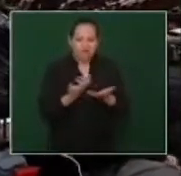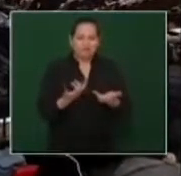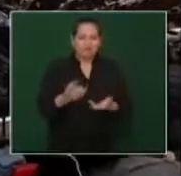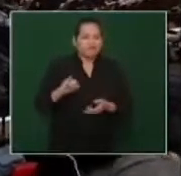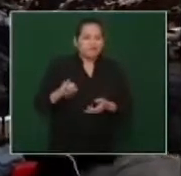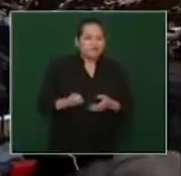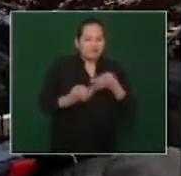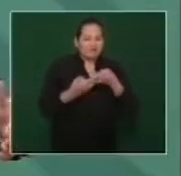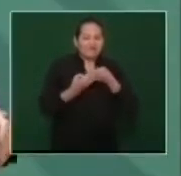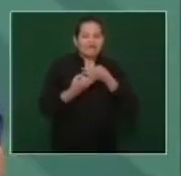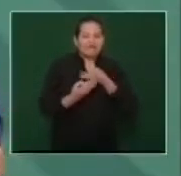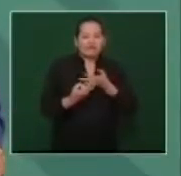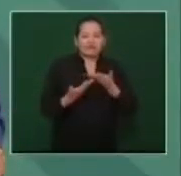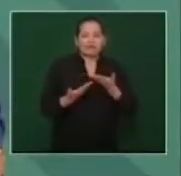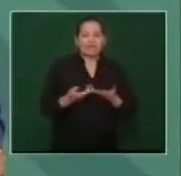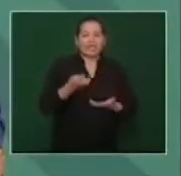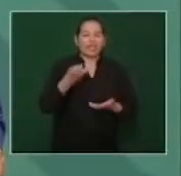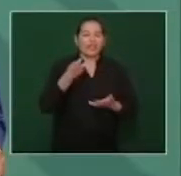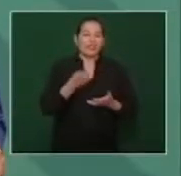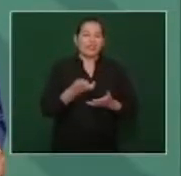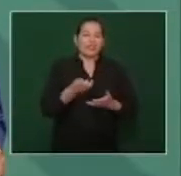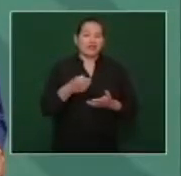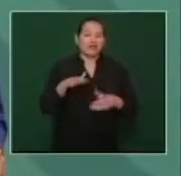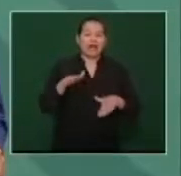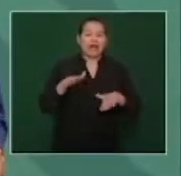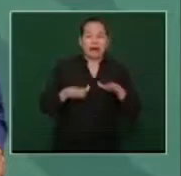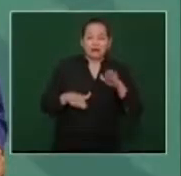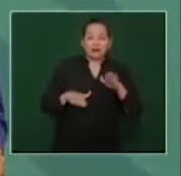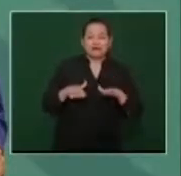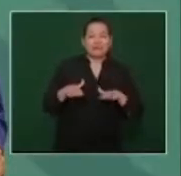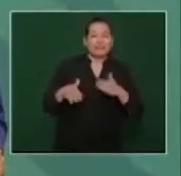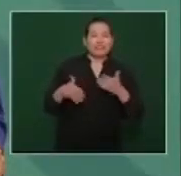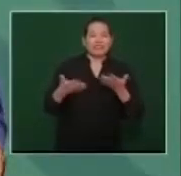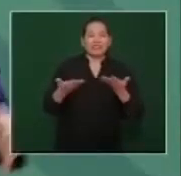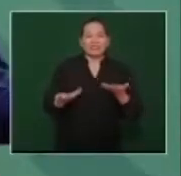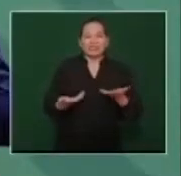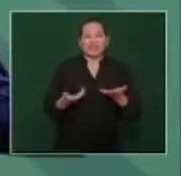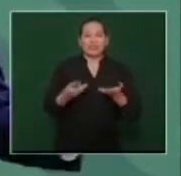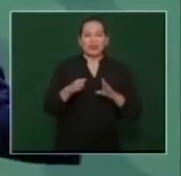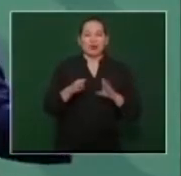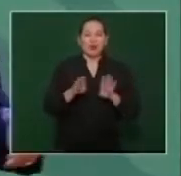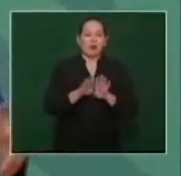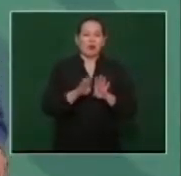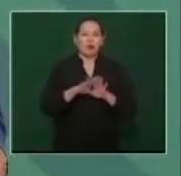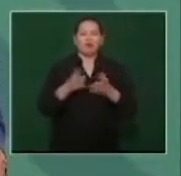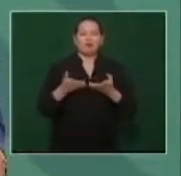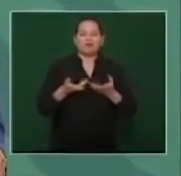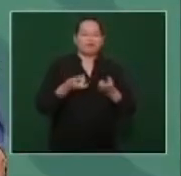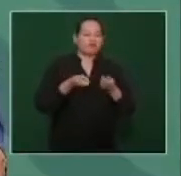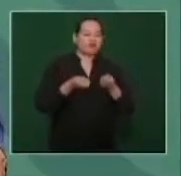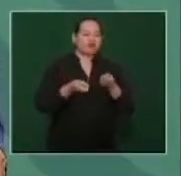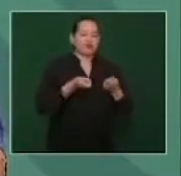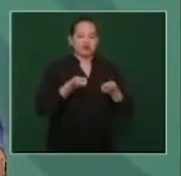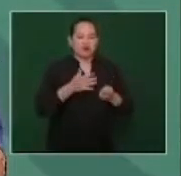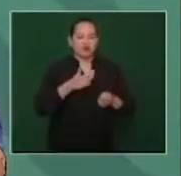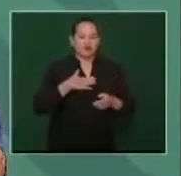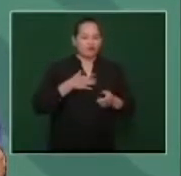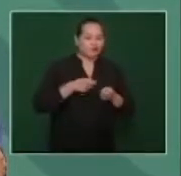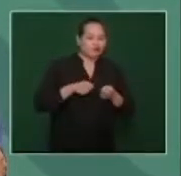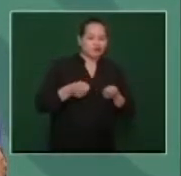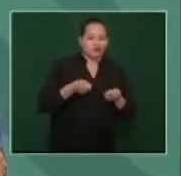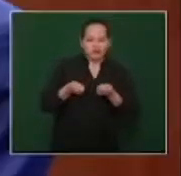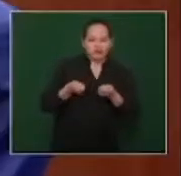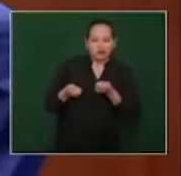puedan dar visas de trabajo a los hermanos centroamericanos también, no nada más a los mexicanos, sino también a centroamericanos. Aquí